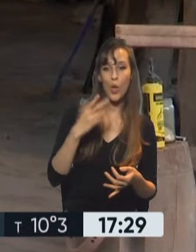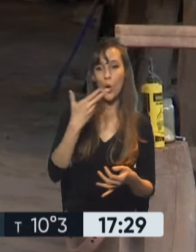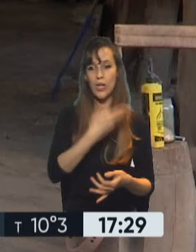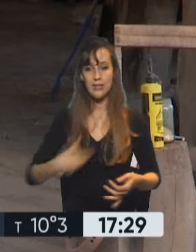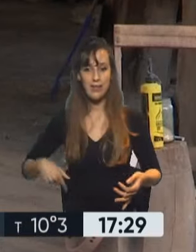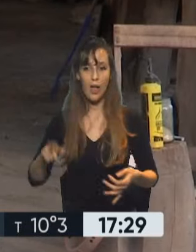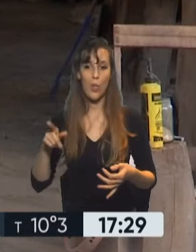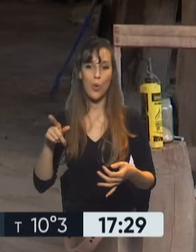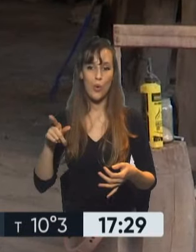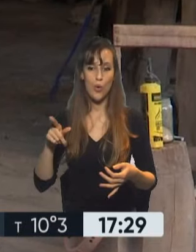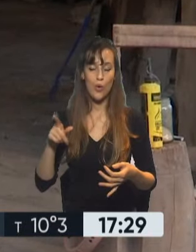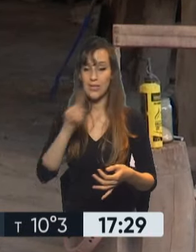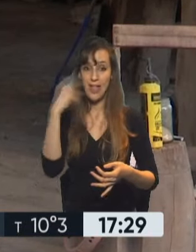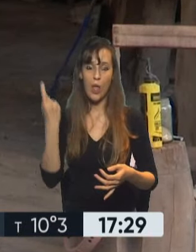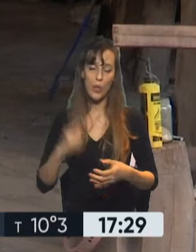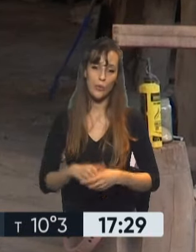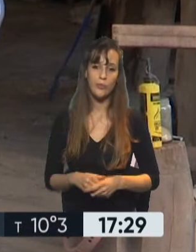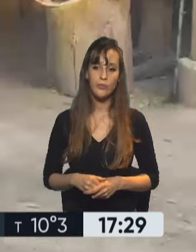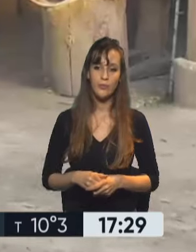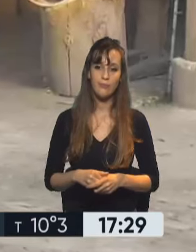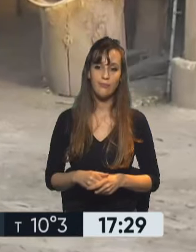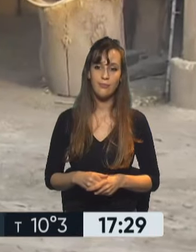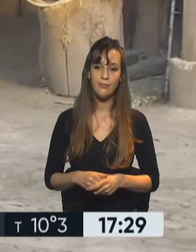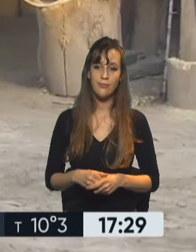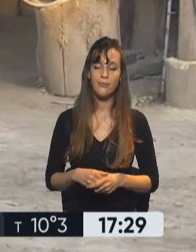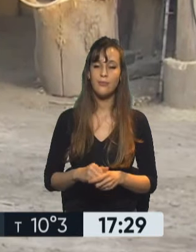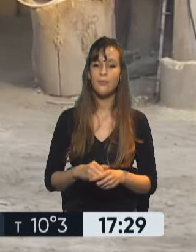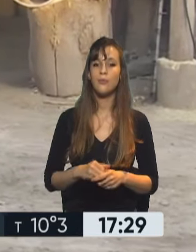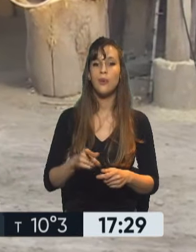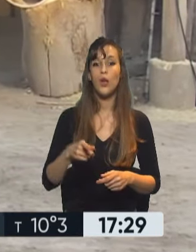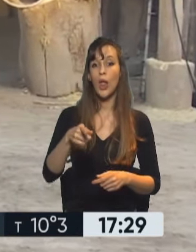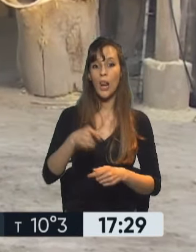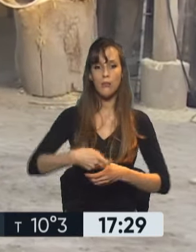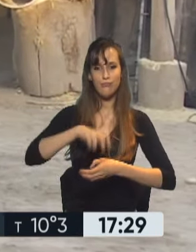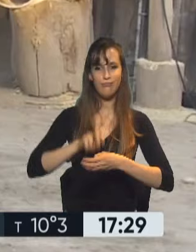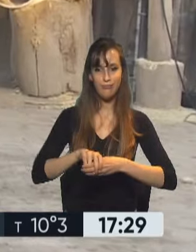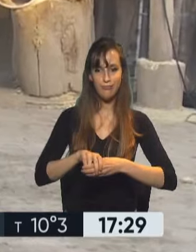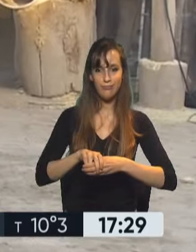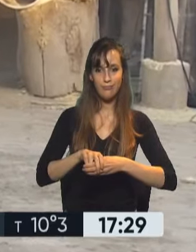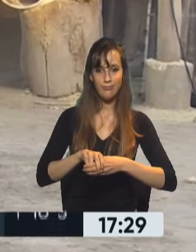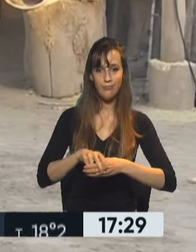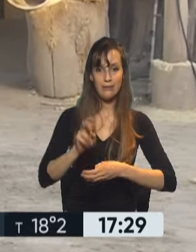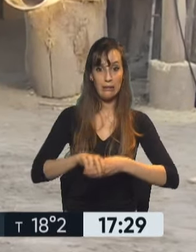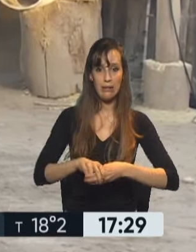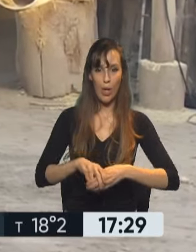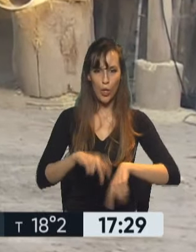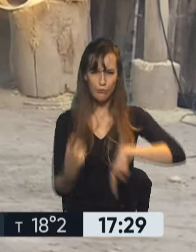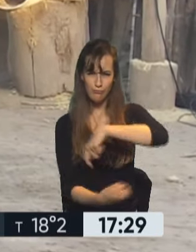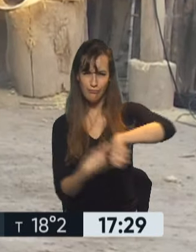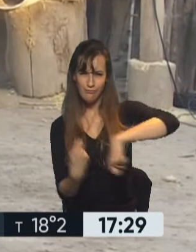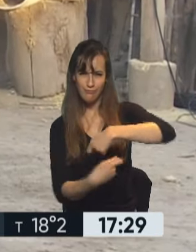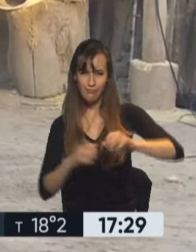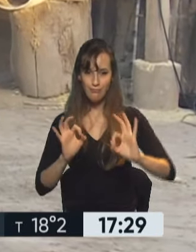cosas hermosas, ¿no? Muy bien, ahí estamos, perfecto. El indio está como sentado en el banco suplente, renegando ahí. Mirá cómo